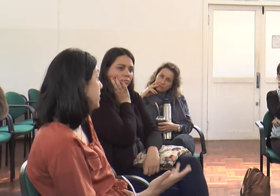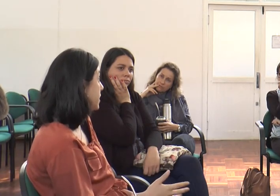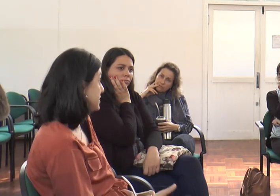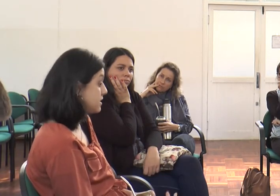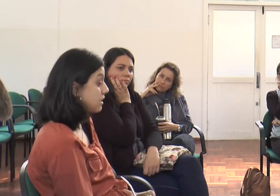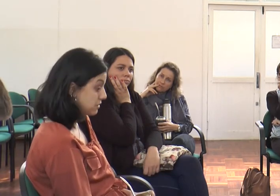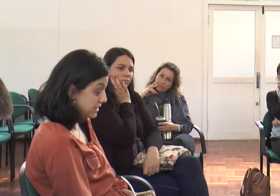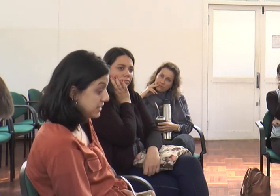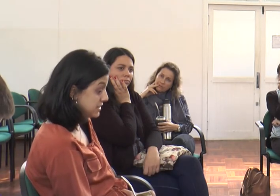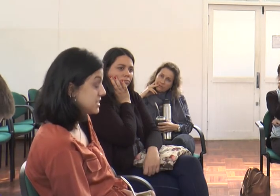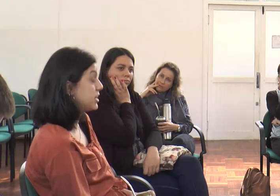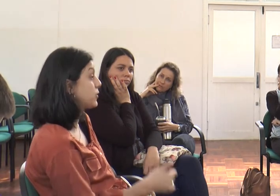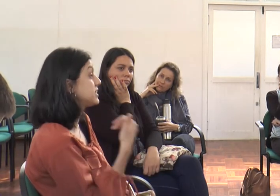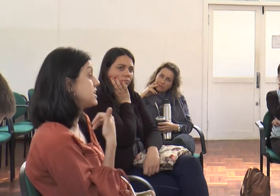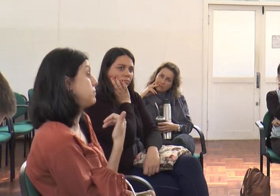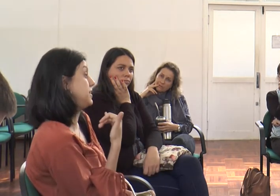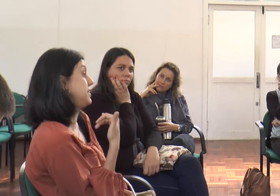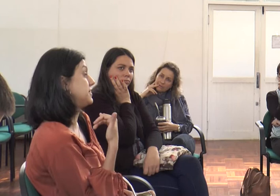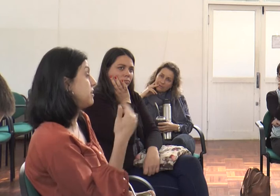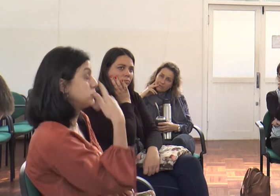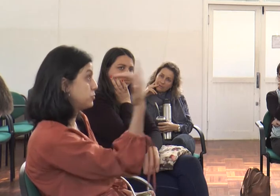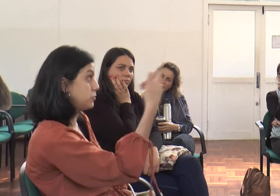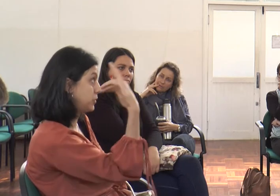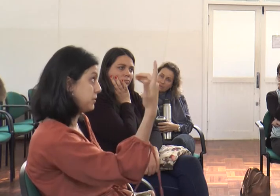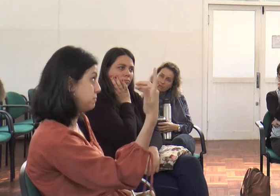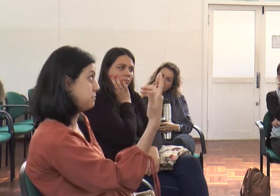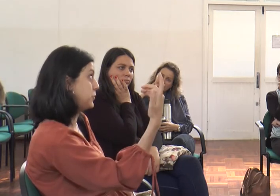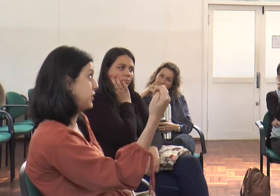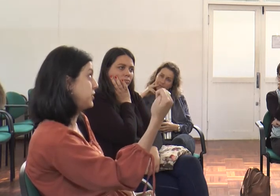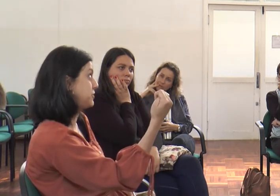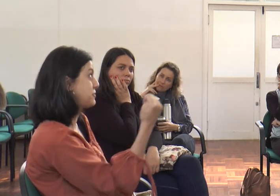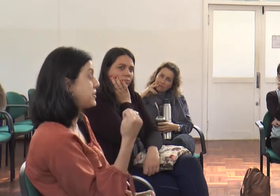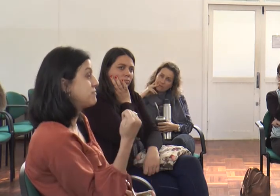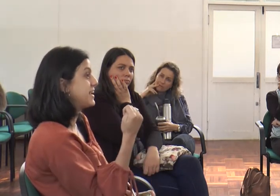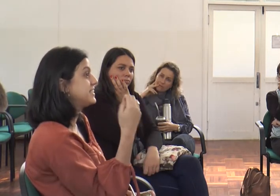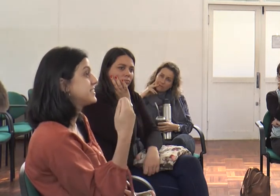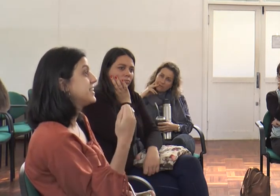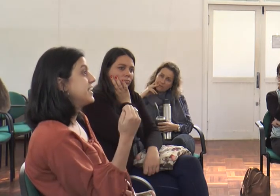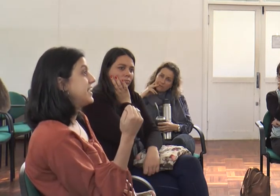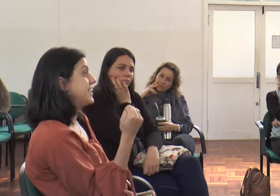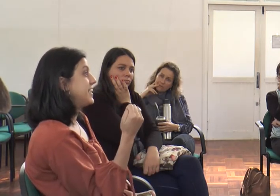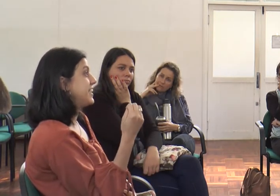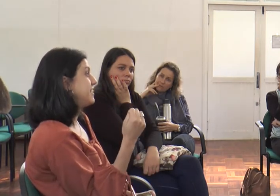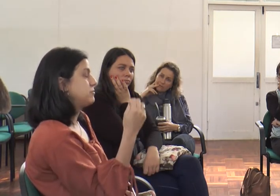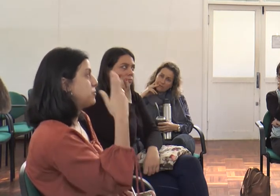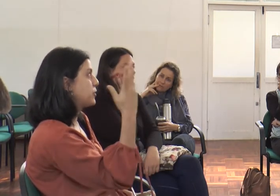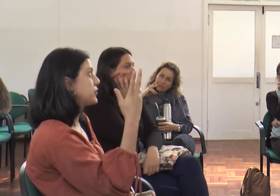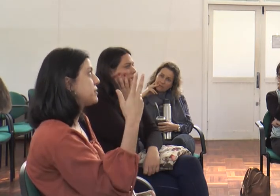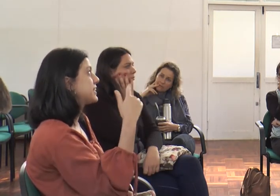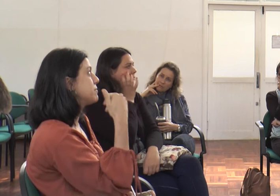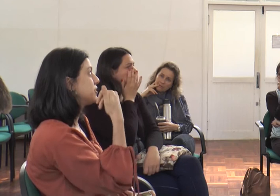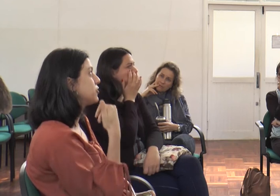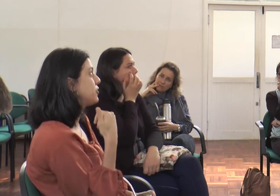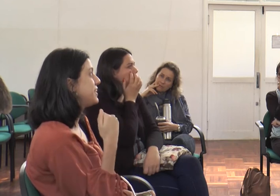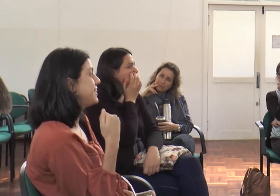en situación de discapacidad en silla de ruedas y estábamos en el país, no me acuerdo en